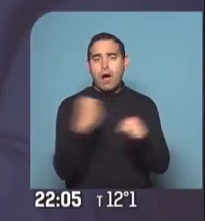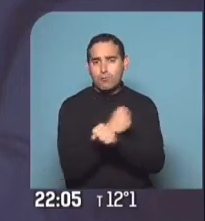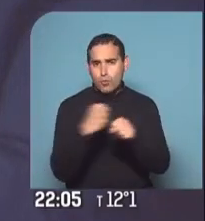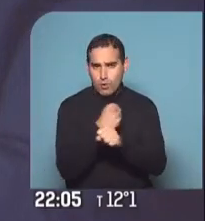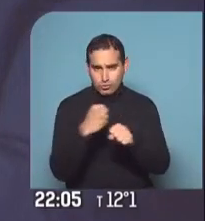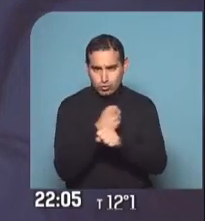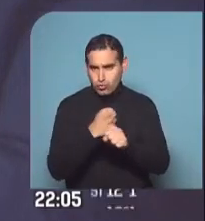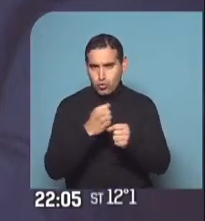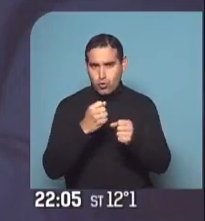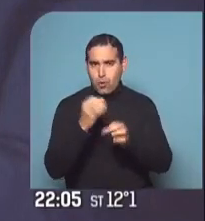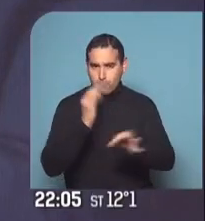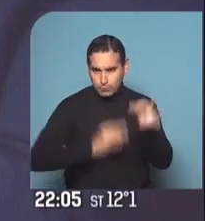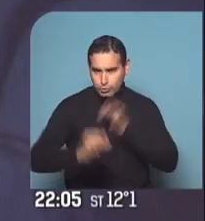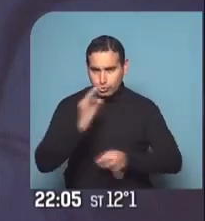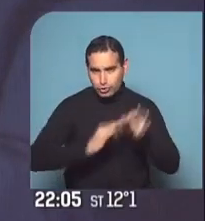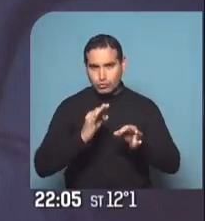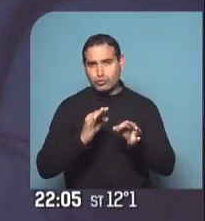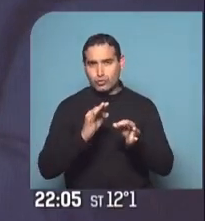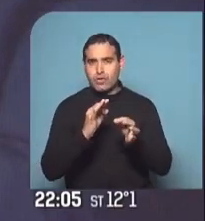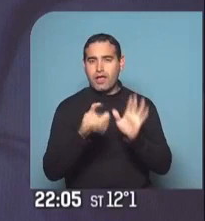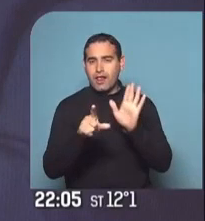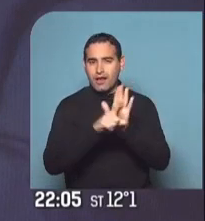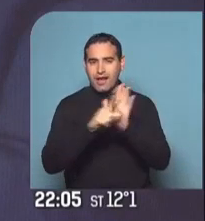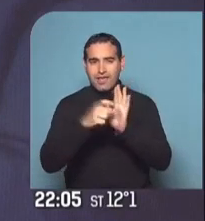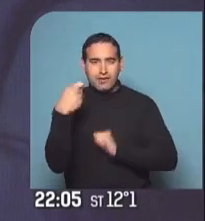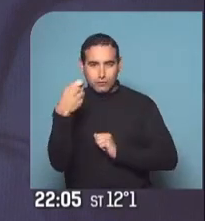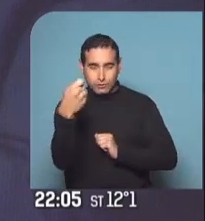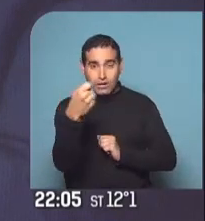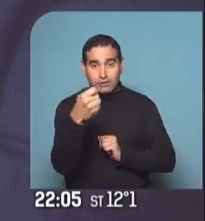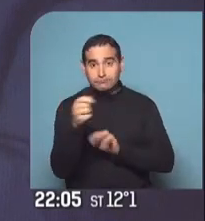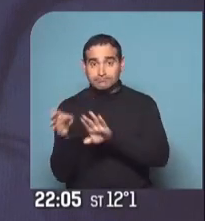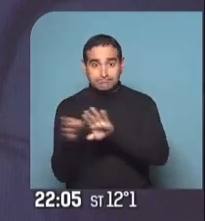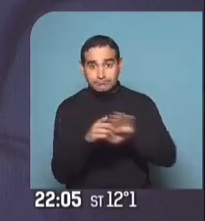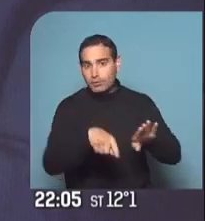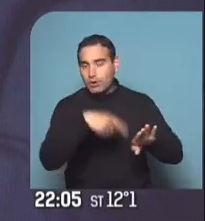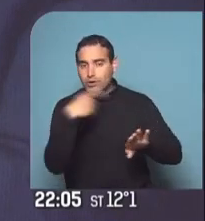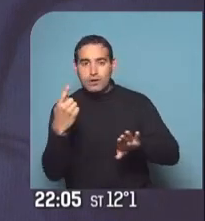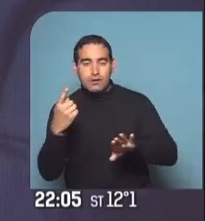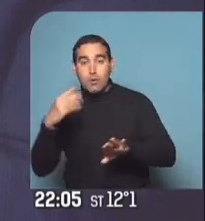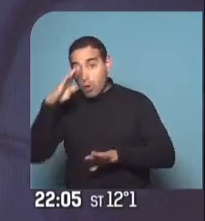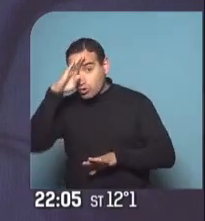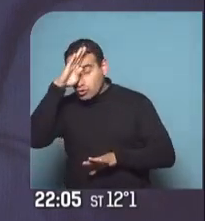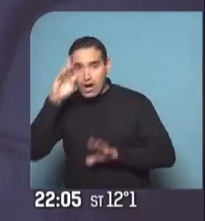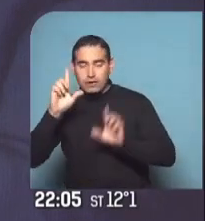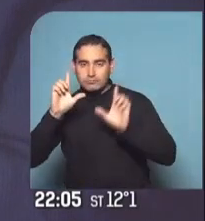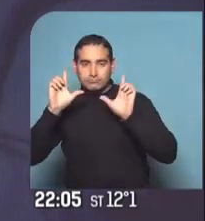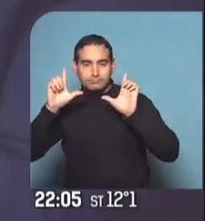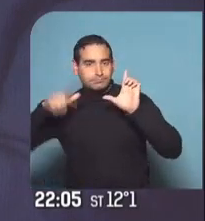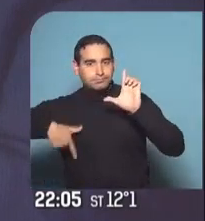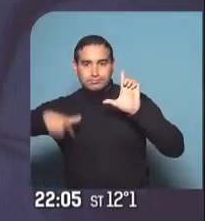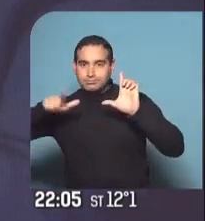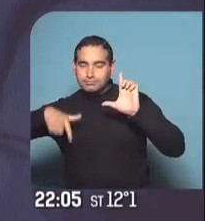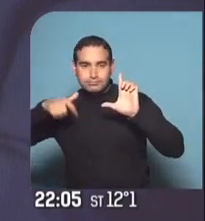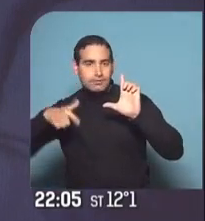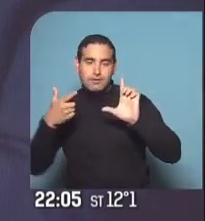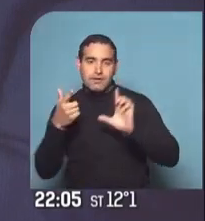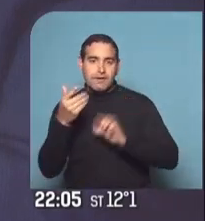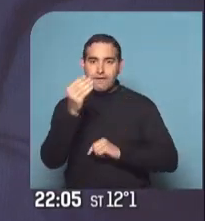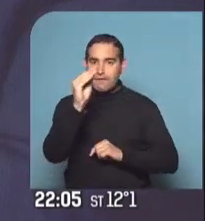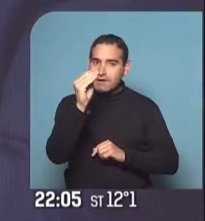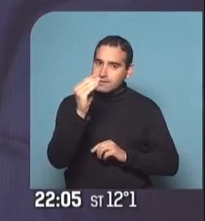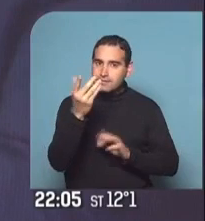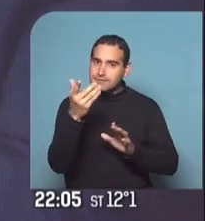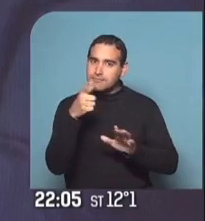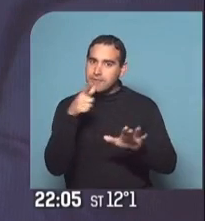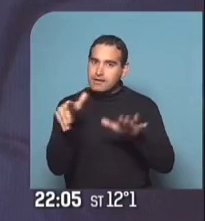del proyecto de reforma previsional. Por otro lado, la caída de la popularidad de Jair Bolsonaro, el presidente que está más o menos a la altura de Collor